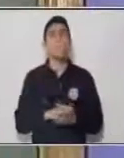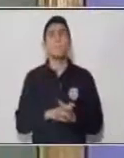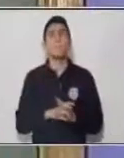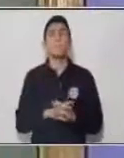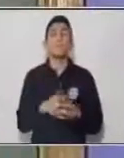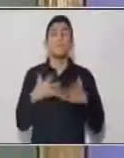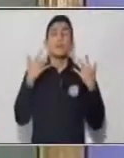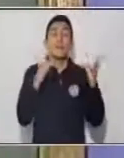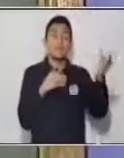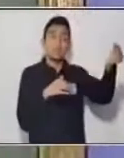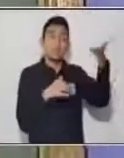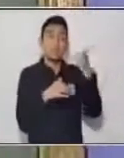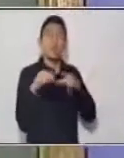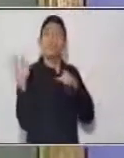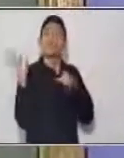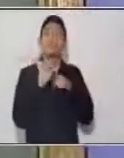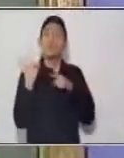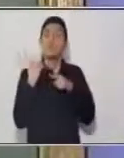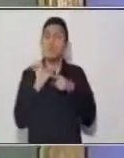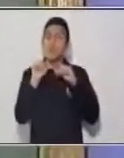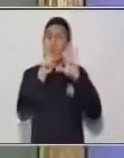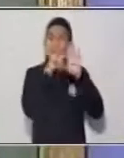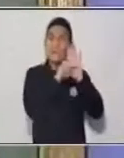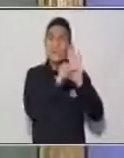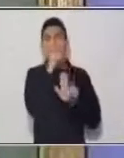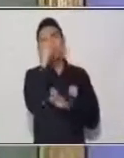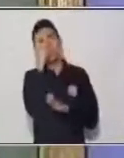Nos dan la función menos 2.